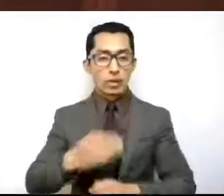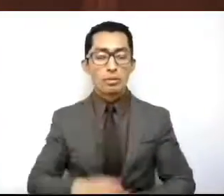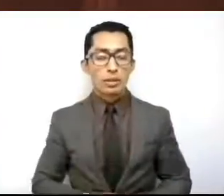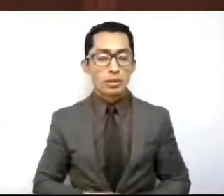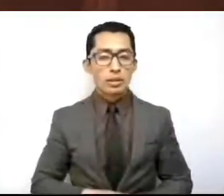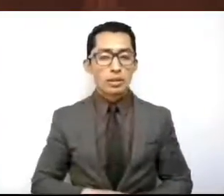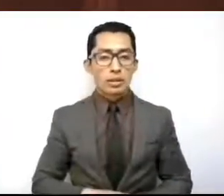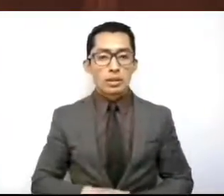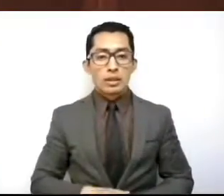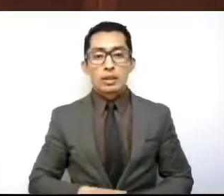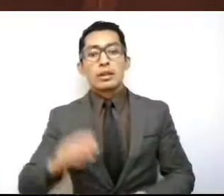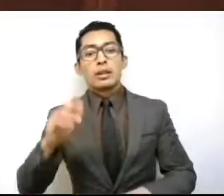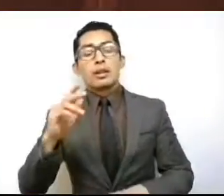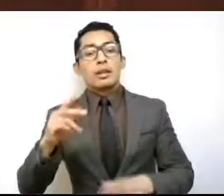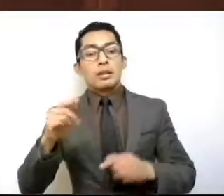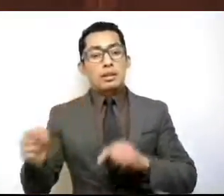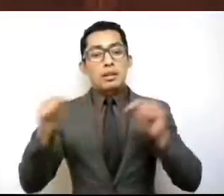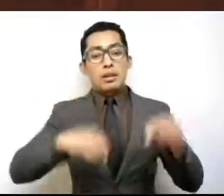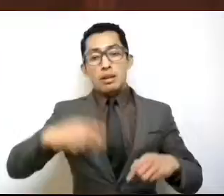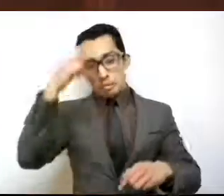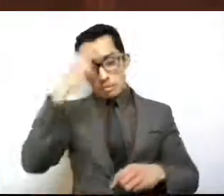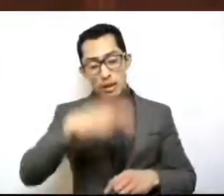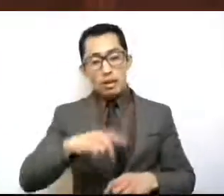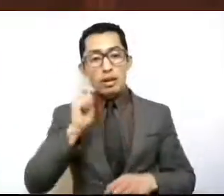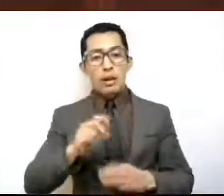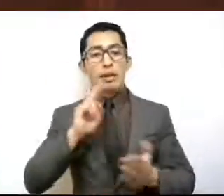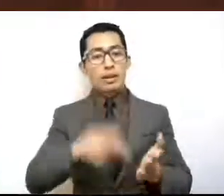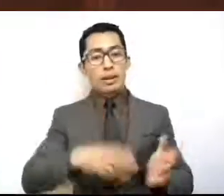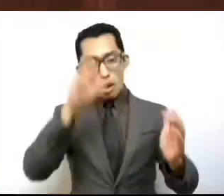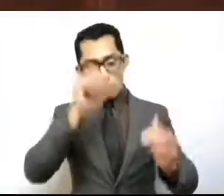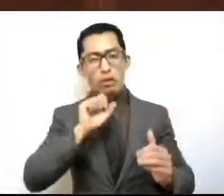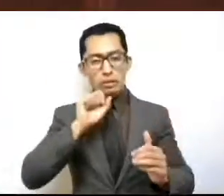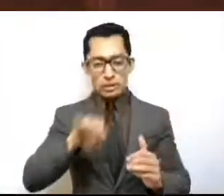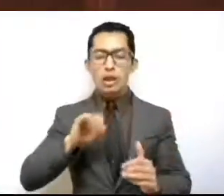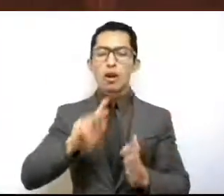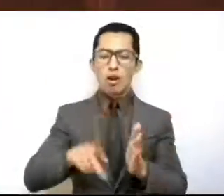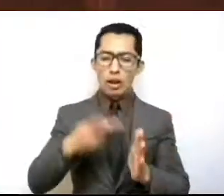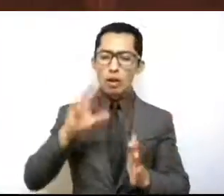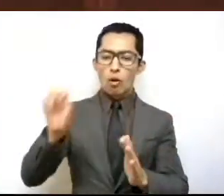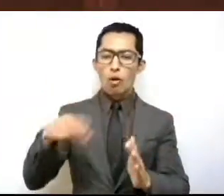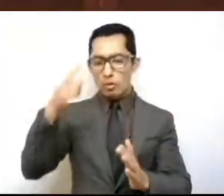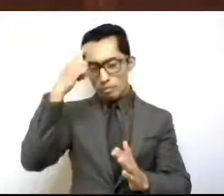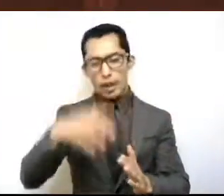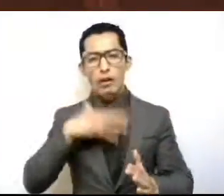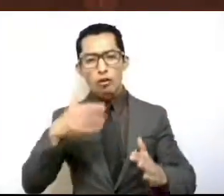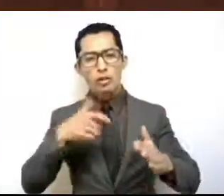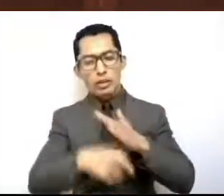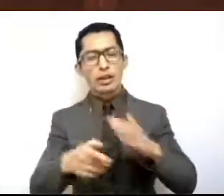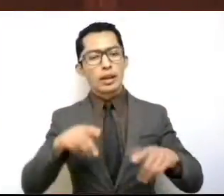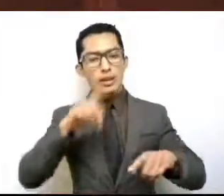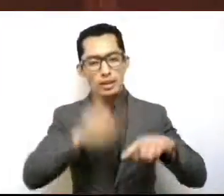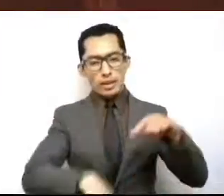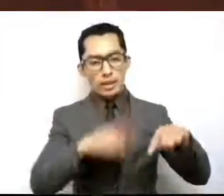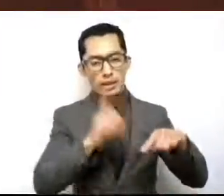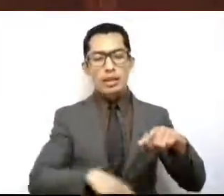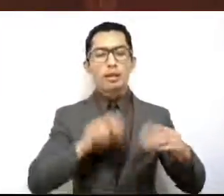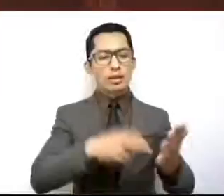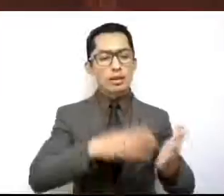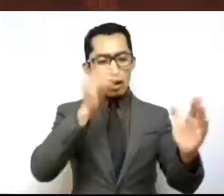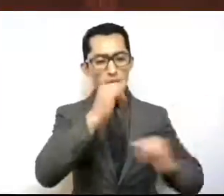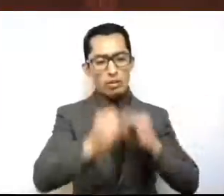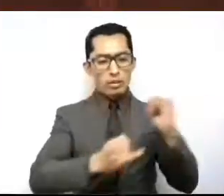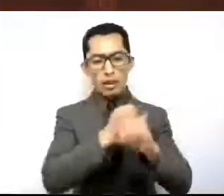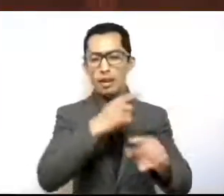En México, la ratificación de la Convención de las Naciones Unidas contra la Corrupción y el cumplimiento de otros tratados